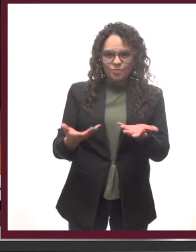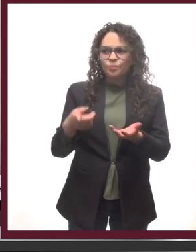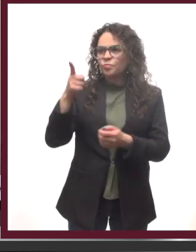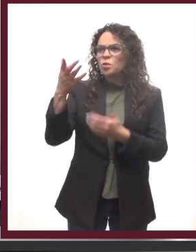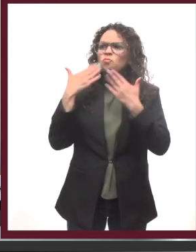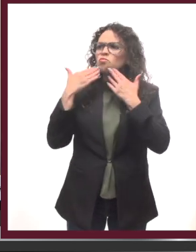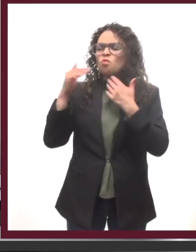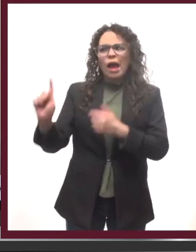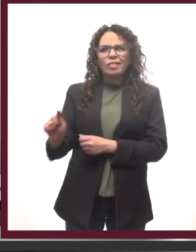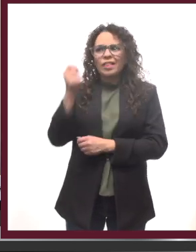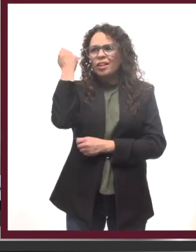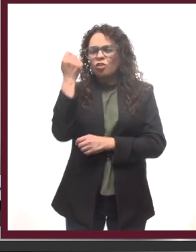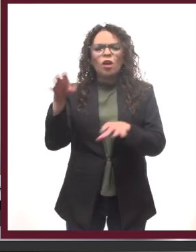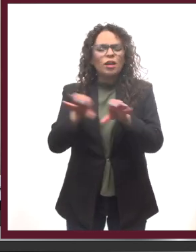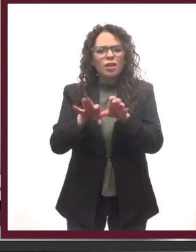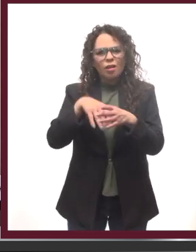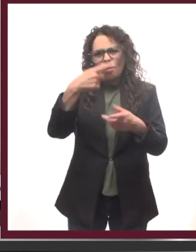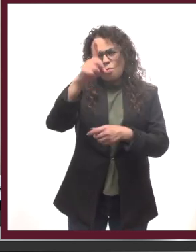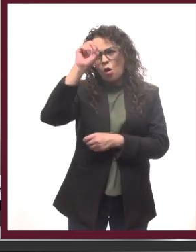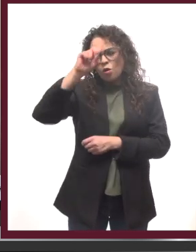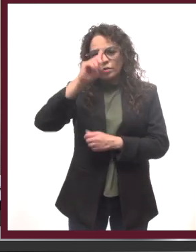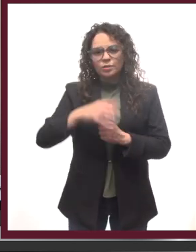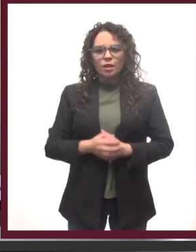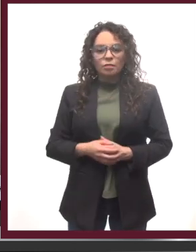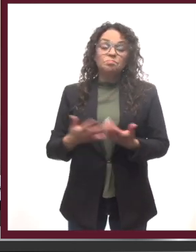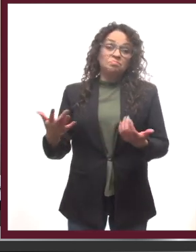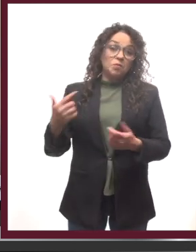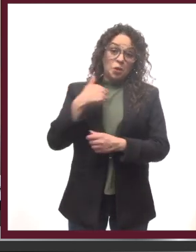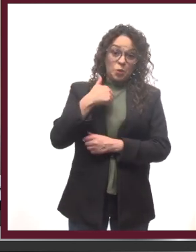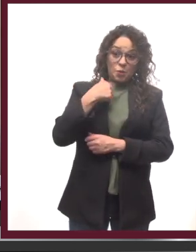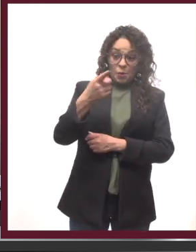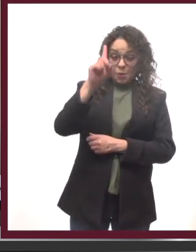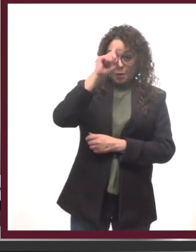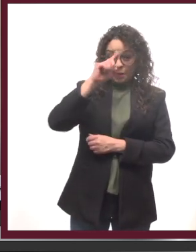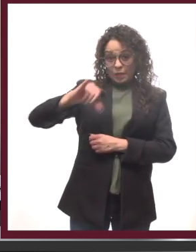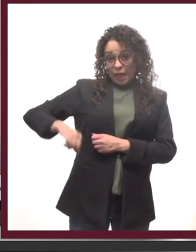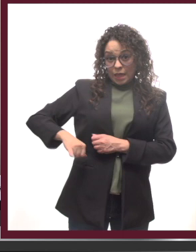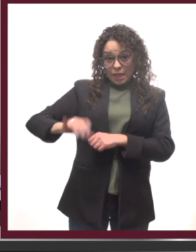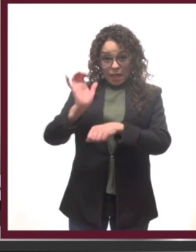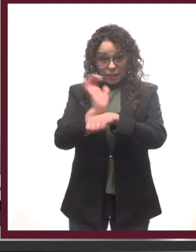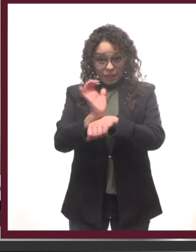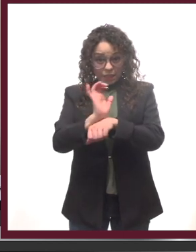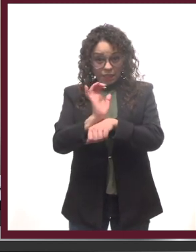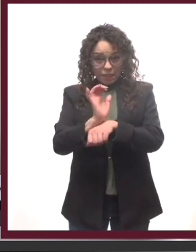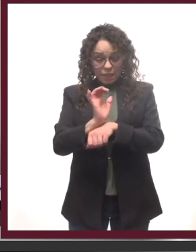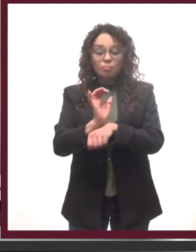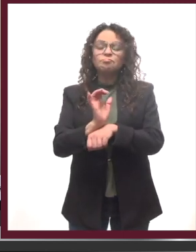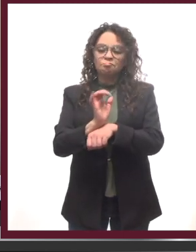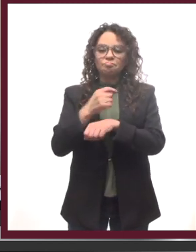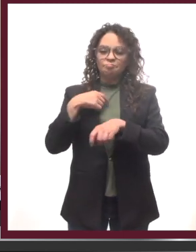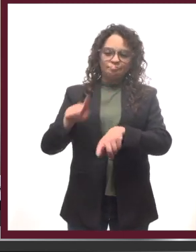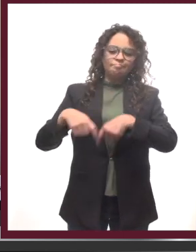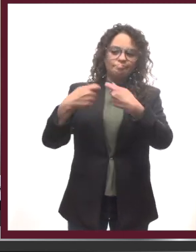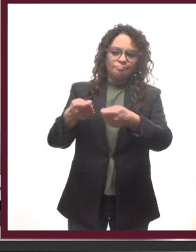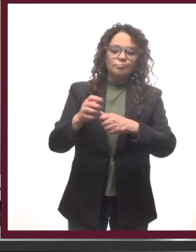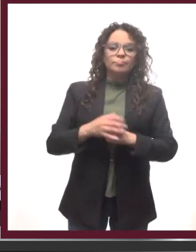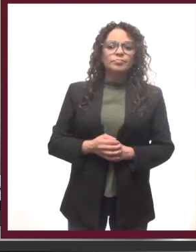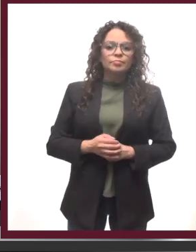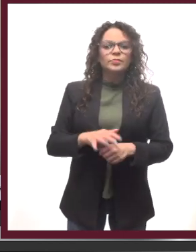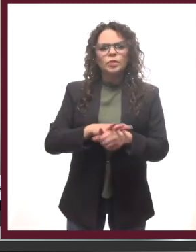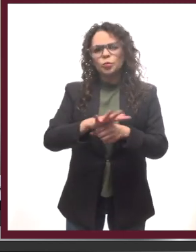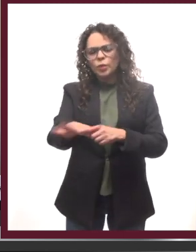tecnología? Pues yo lo que les sugeriría a los jóvenes que les interesa el cine es